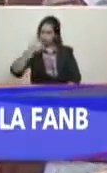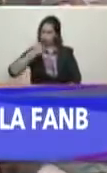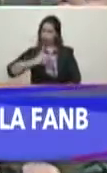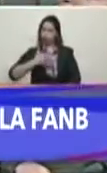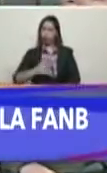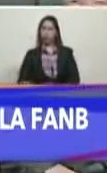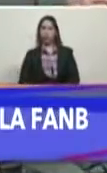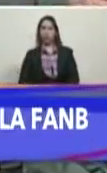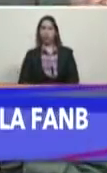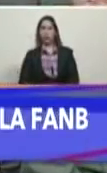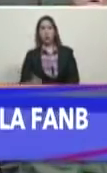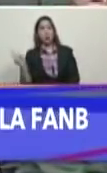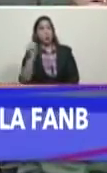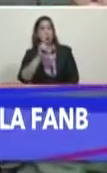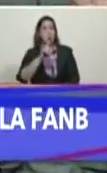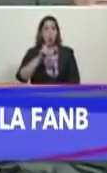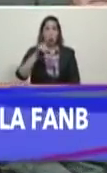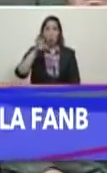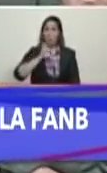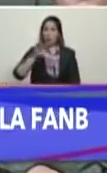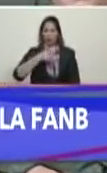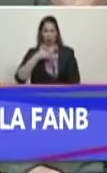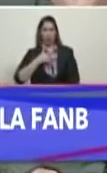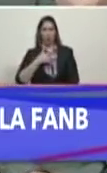no patriotas de la boca para afuera,